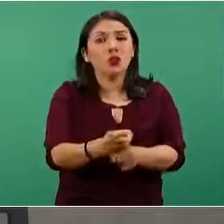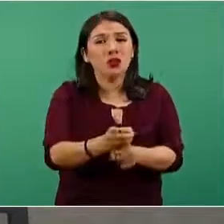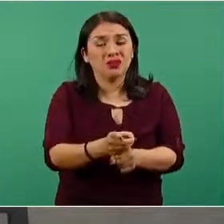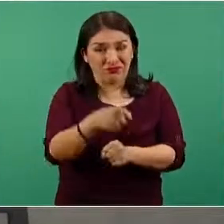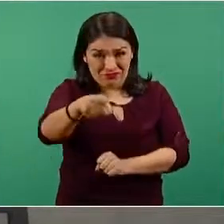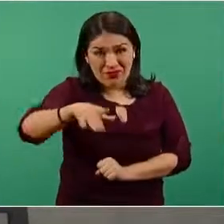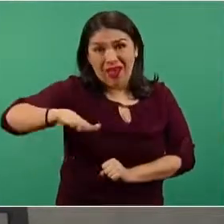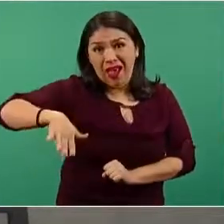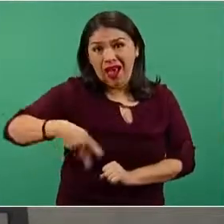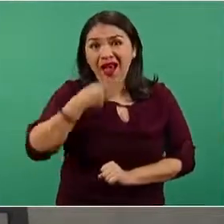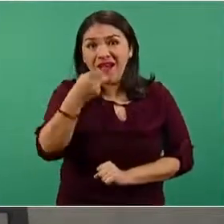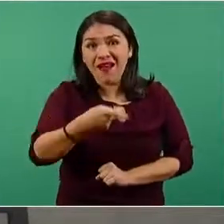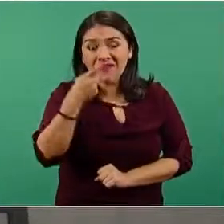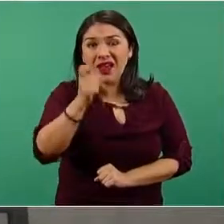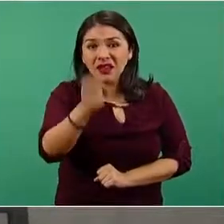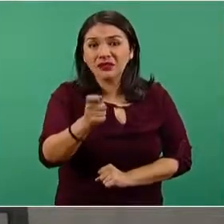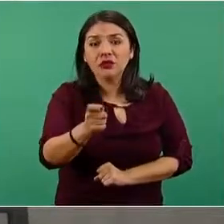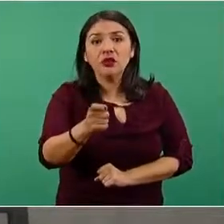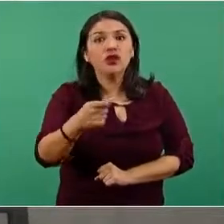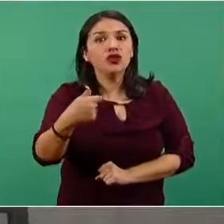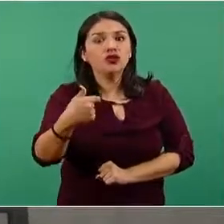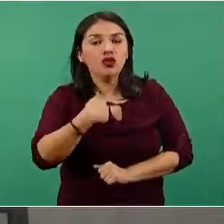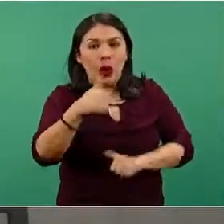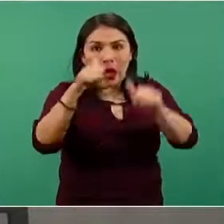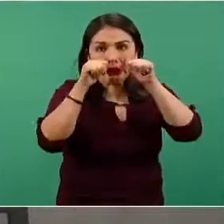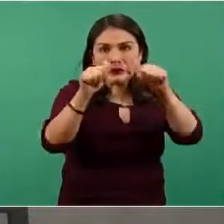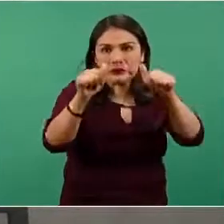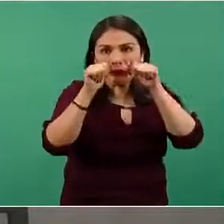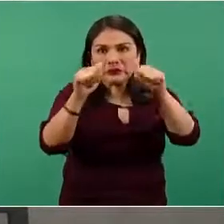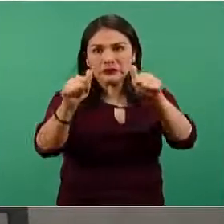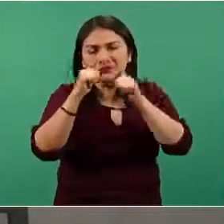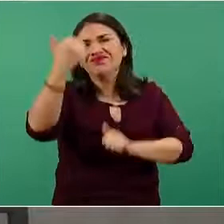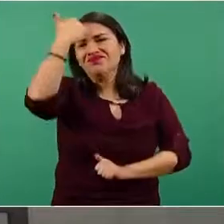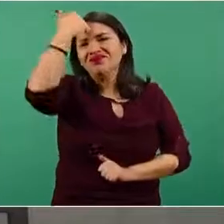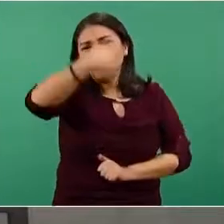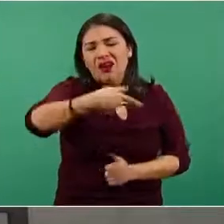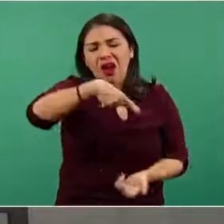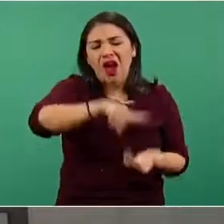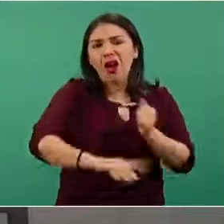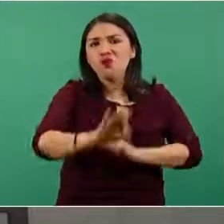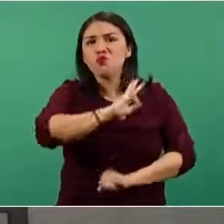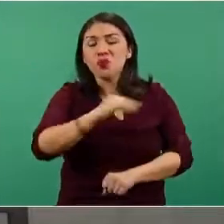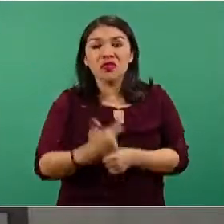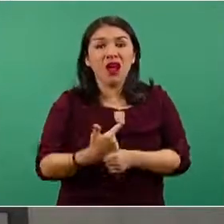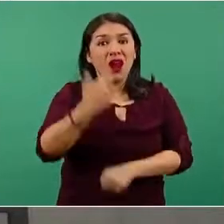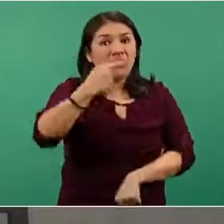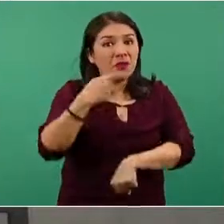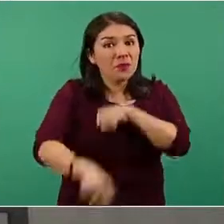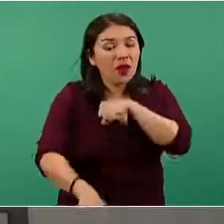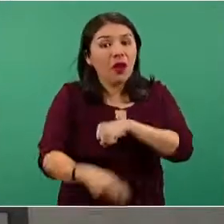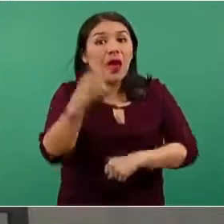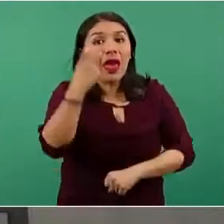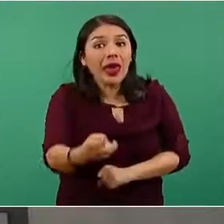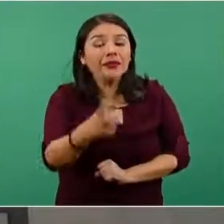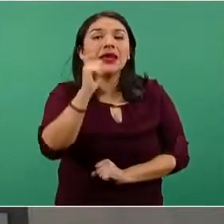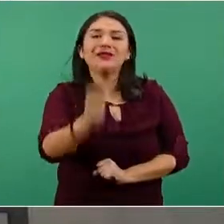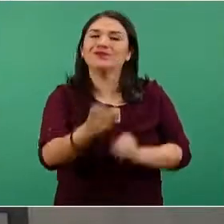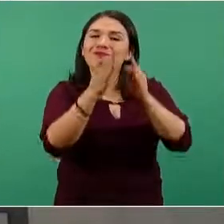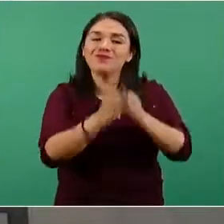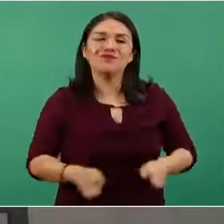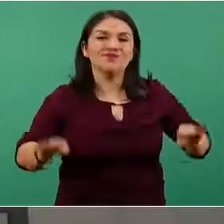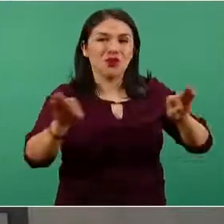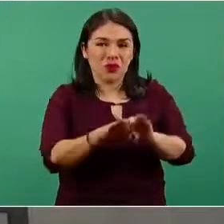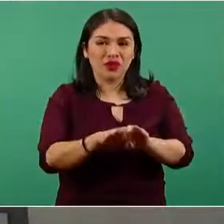bien señala, Liliana, el estar alertas, el estar conscientes del riesgo es una situación extremadamente